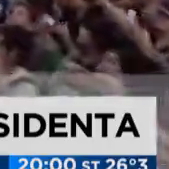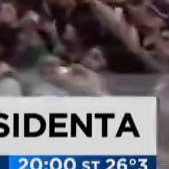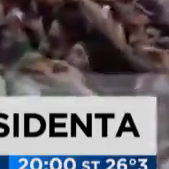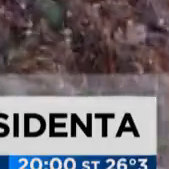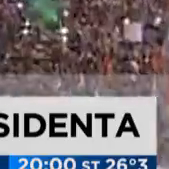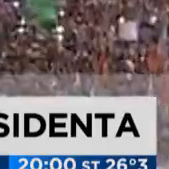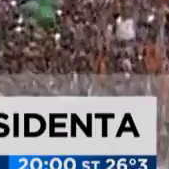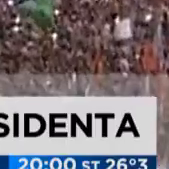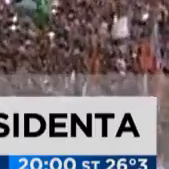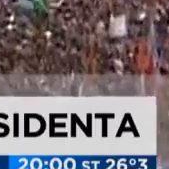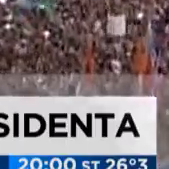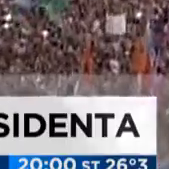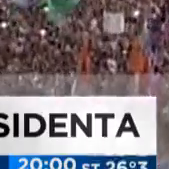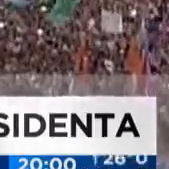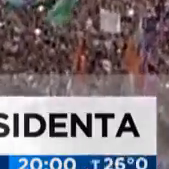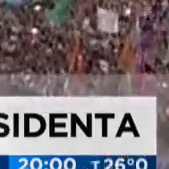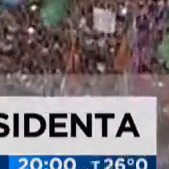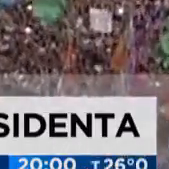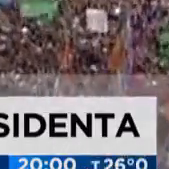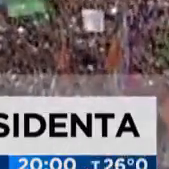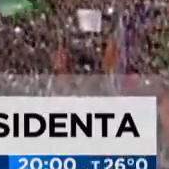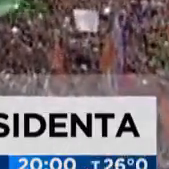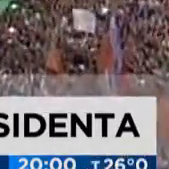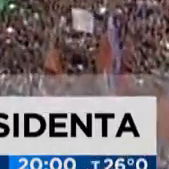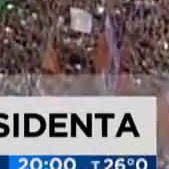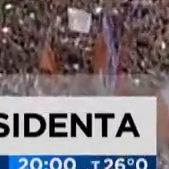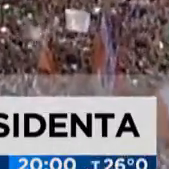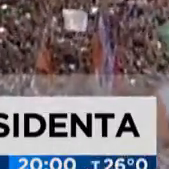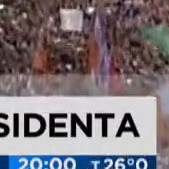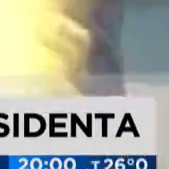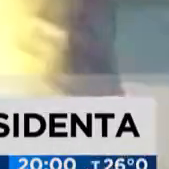La cálida luz que entra en la cuna y en la